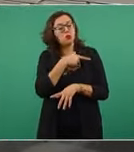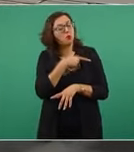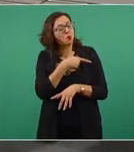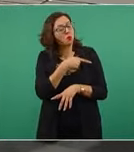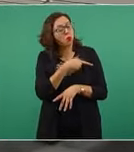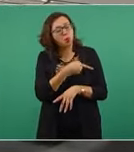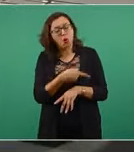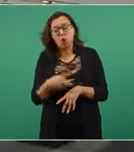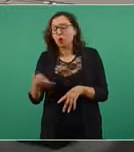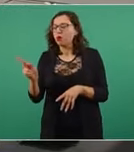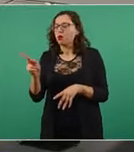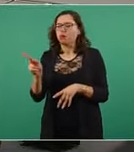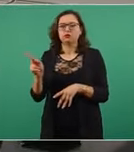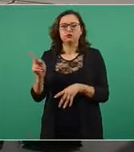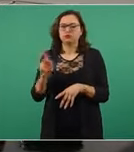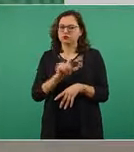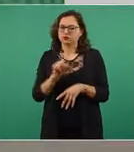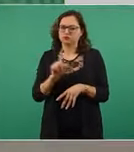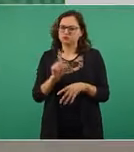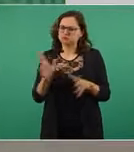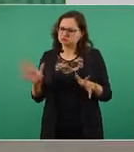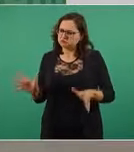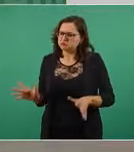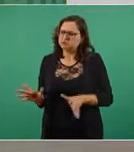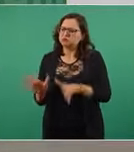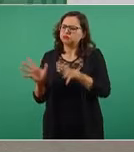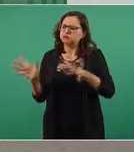y eso significa una sociedad más justa,